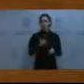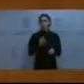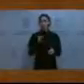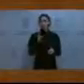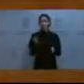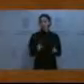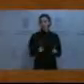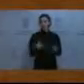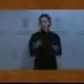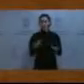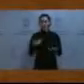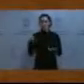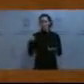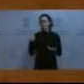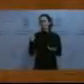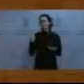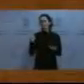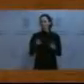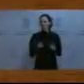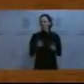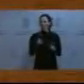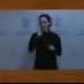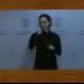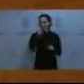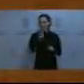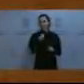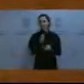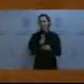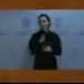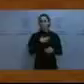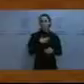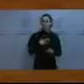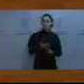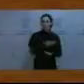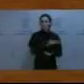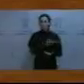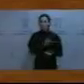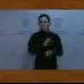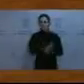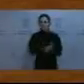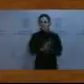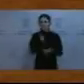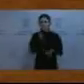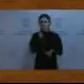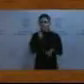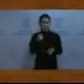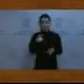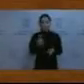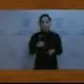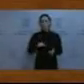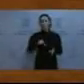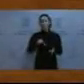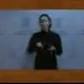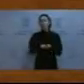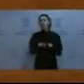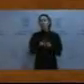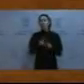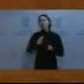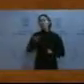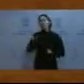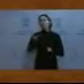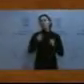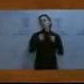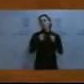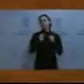mucho tiempo, y lo recordaba el anterior portavoz, no hace mucho tiempo, tan solo unos años, yo tenía otra agria polémica en mi